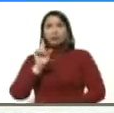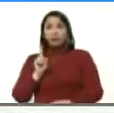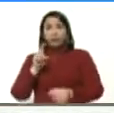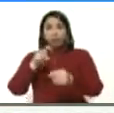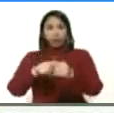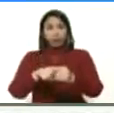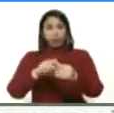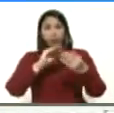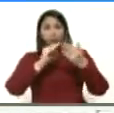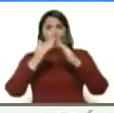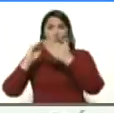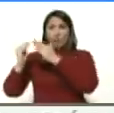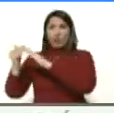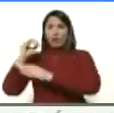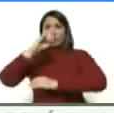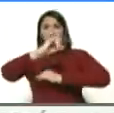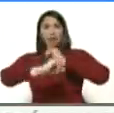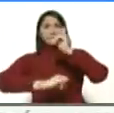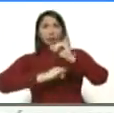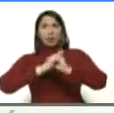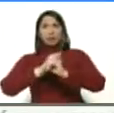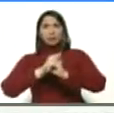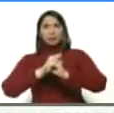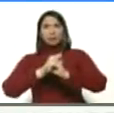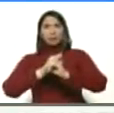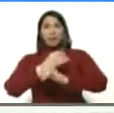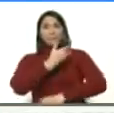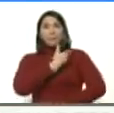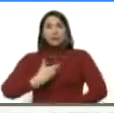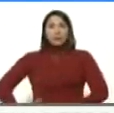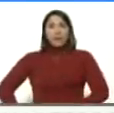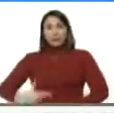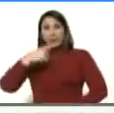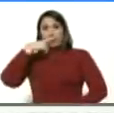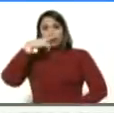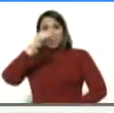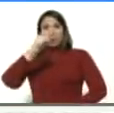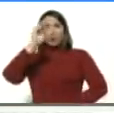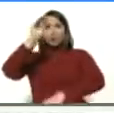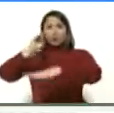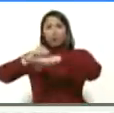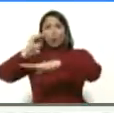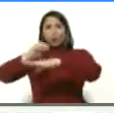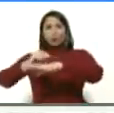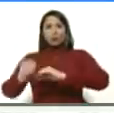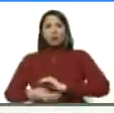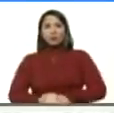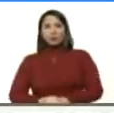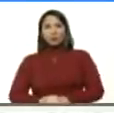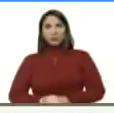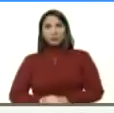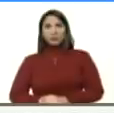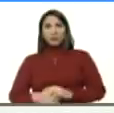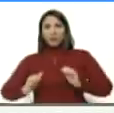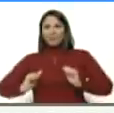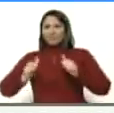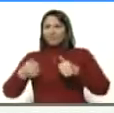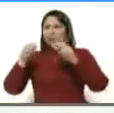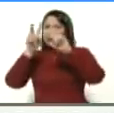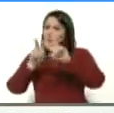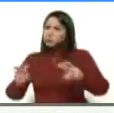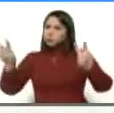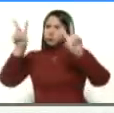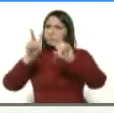parte de la comunidad internacional. El presidente Nicolás Maduro ha solicitado que se inicie una